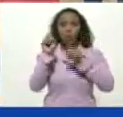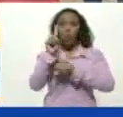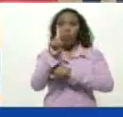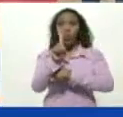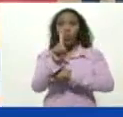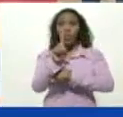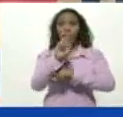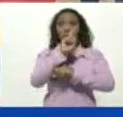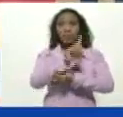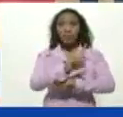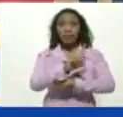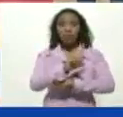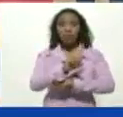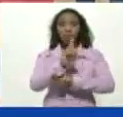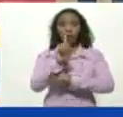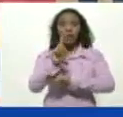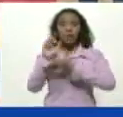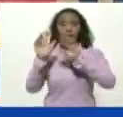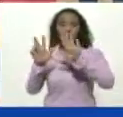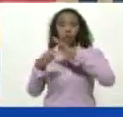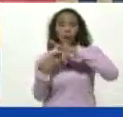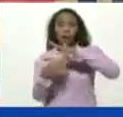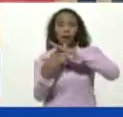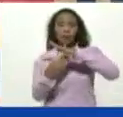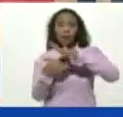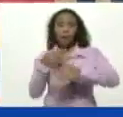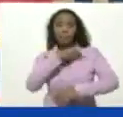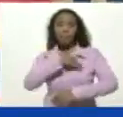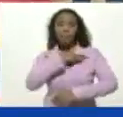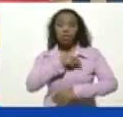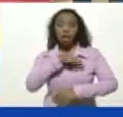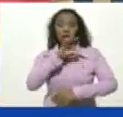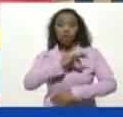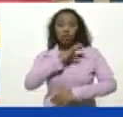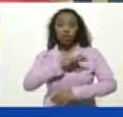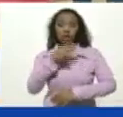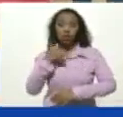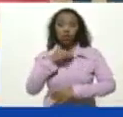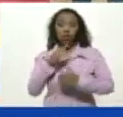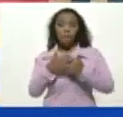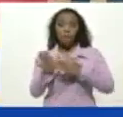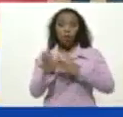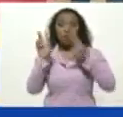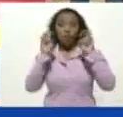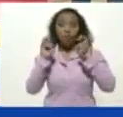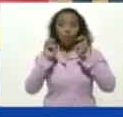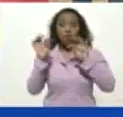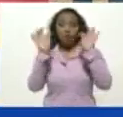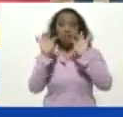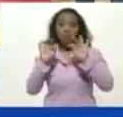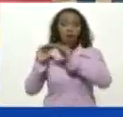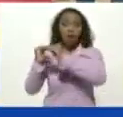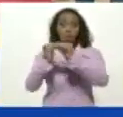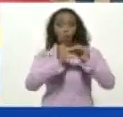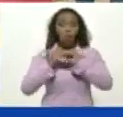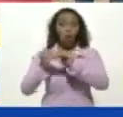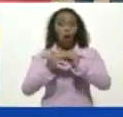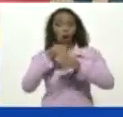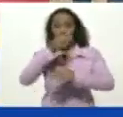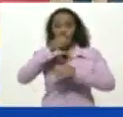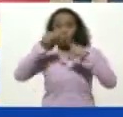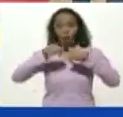las 118 bases de Misiones Socialistas que estamos inaugurando de manera simultánea la tarde